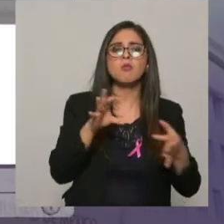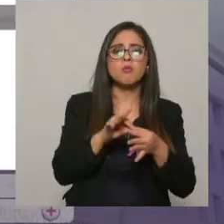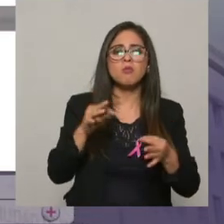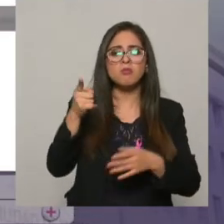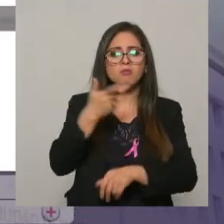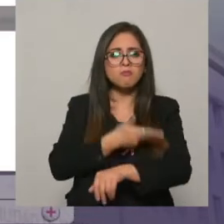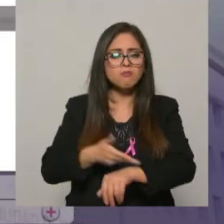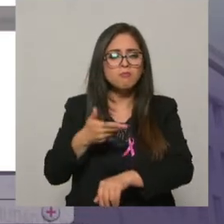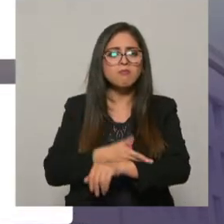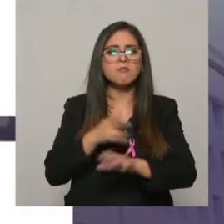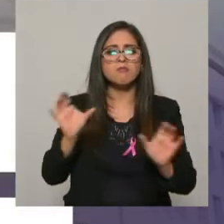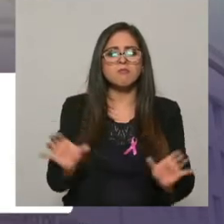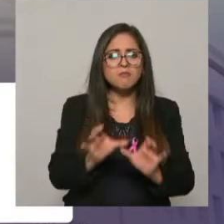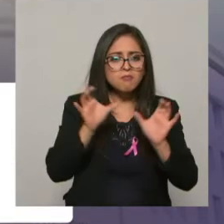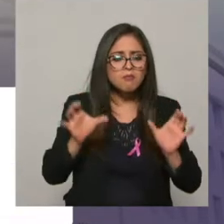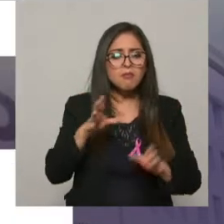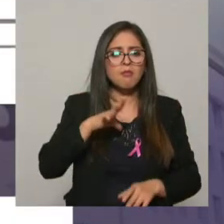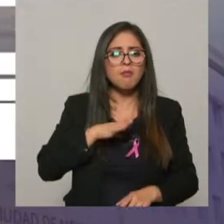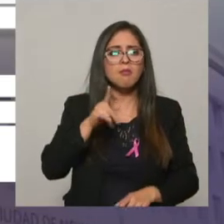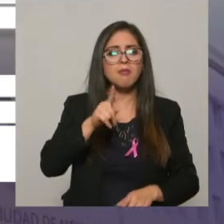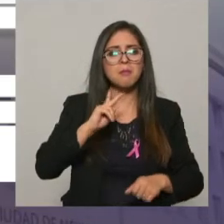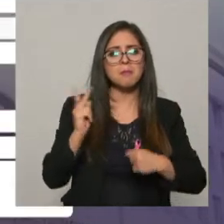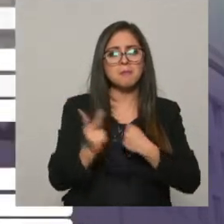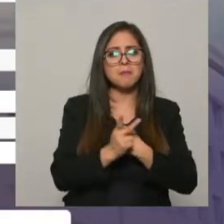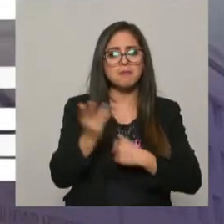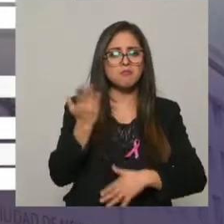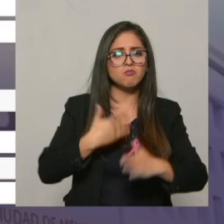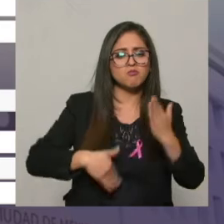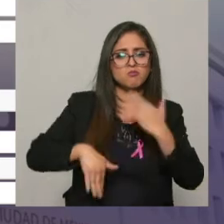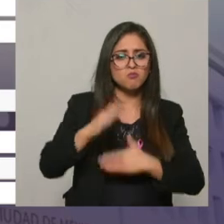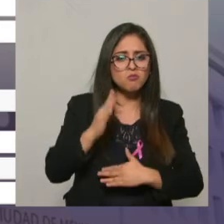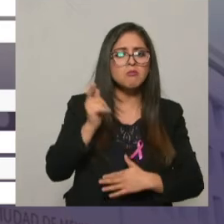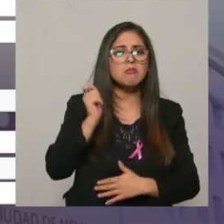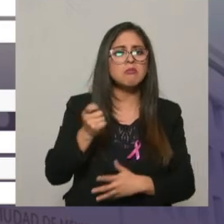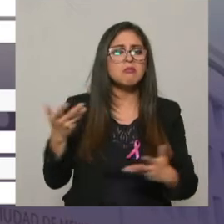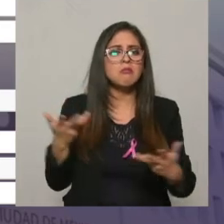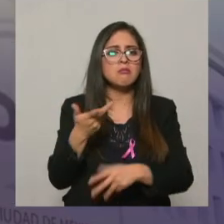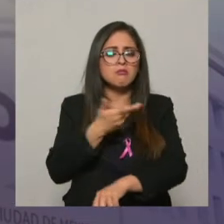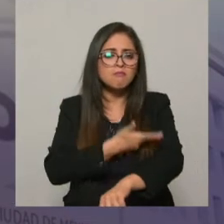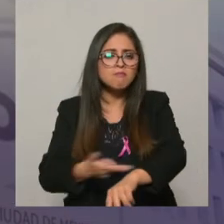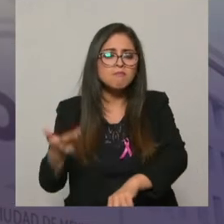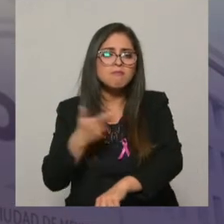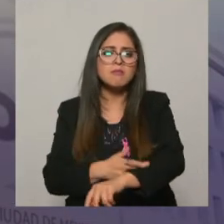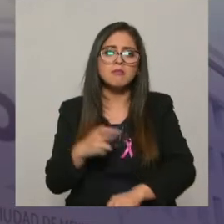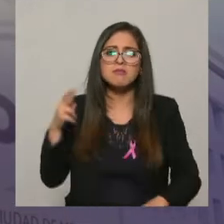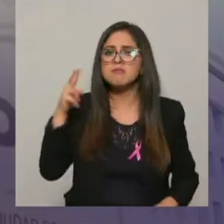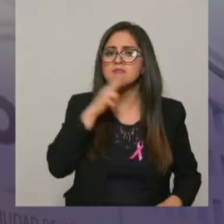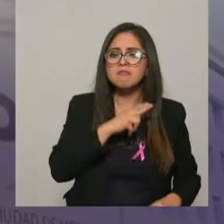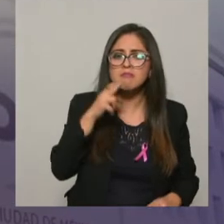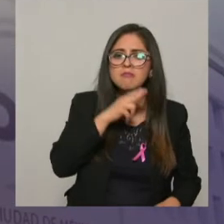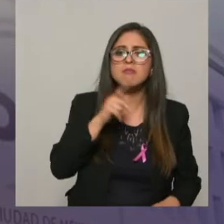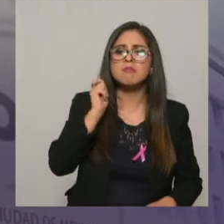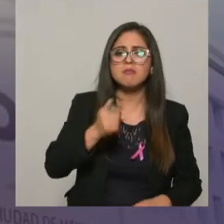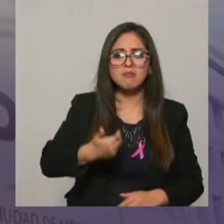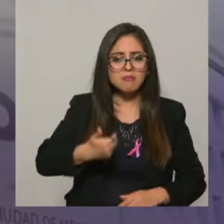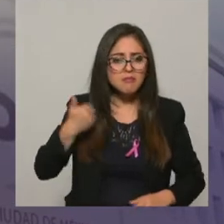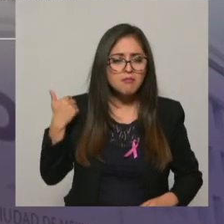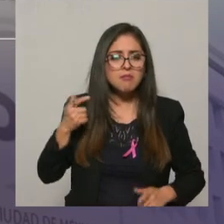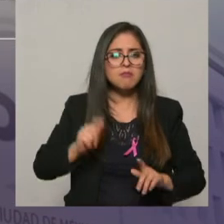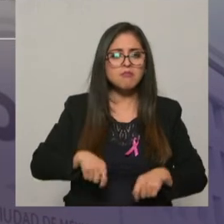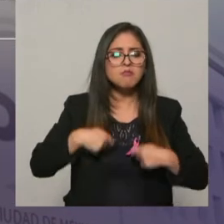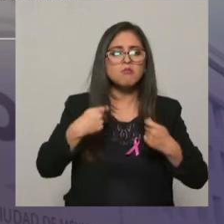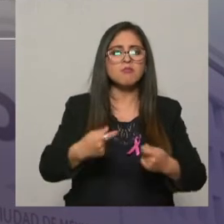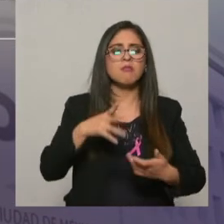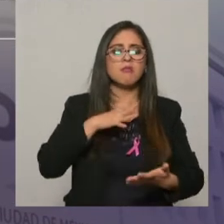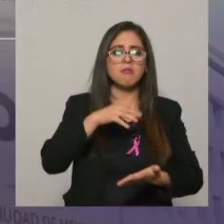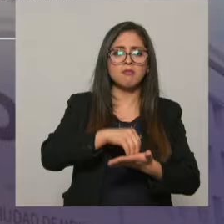en muchos países desarrollados y la idea es que hagamos más eficientes, más rápida y expedita, como dicen